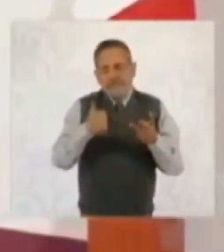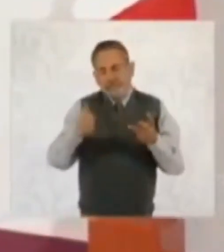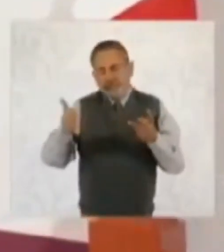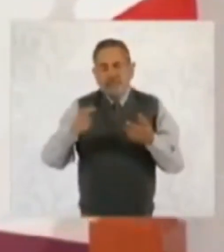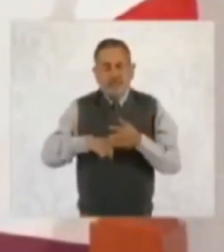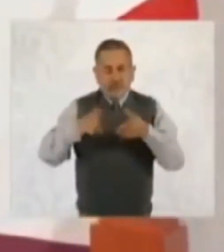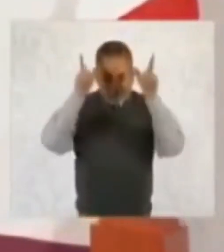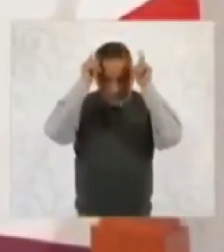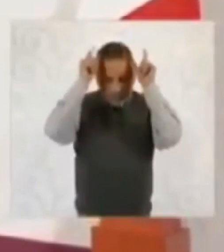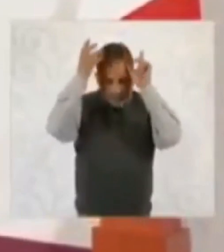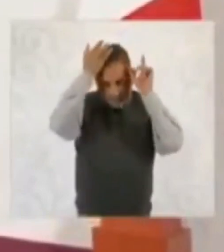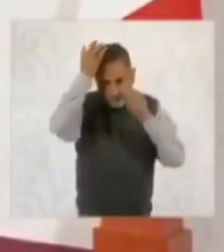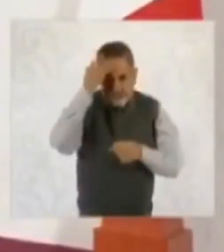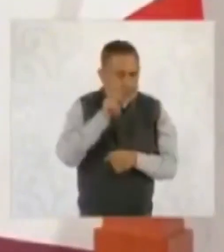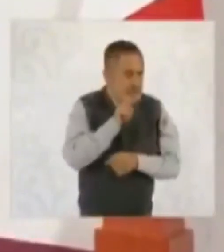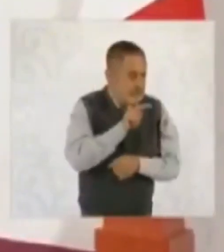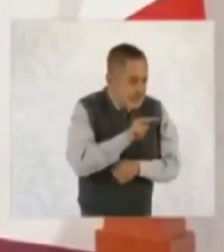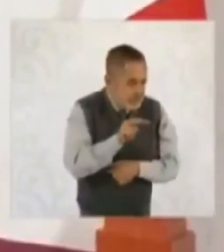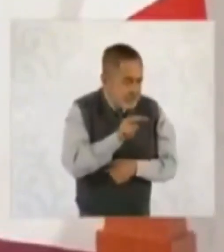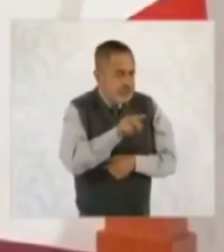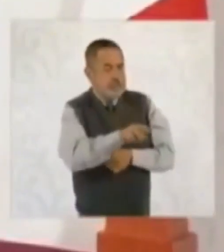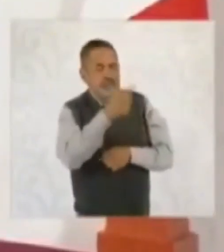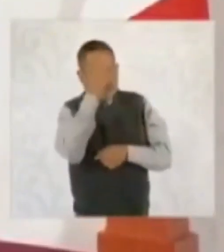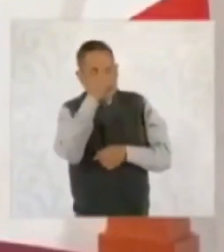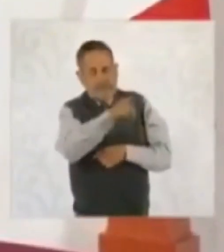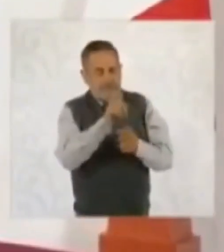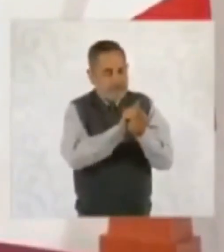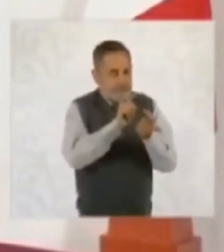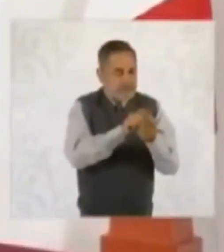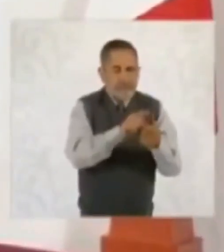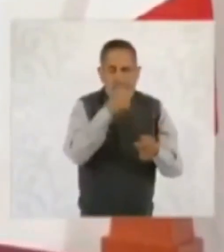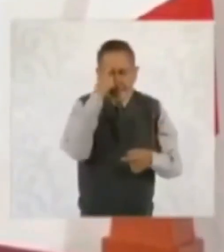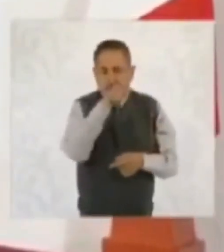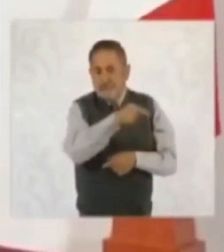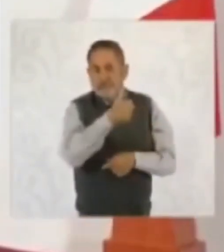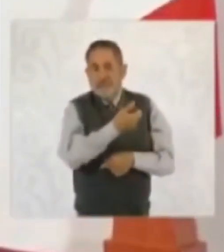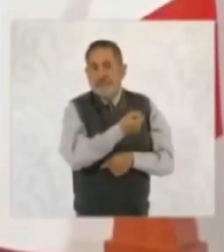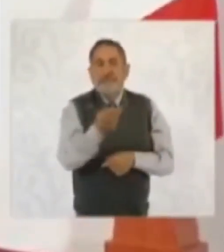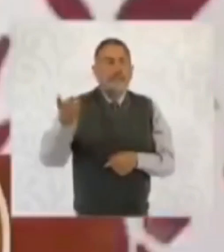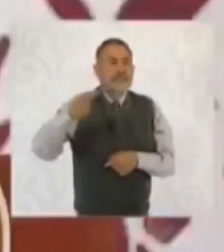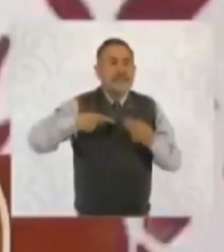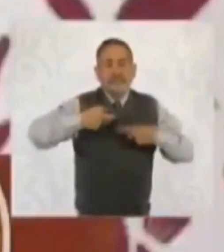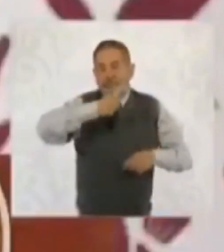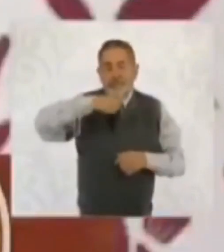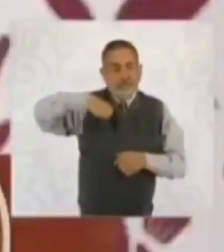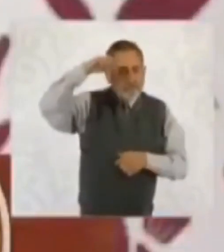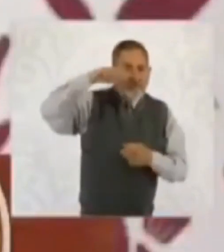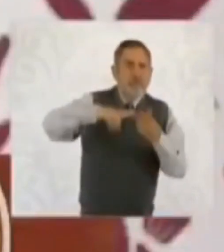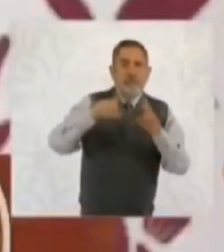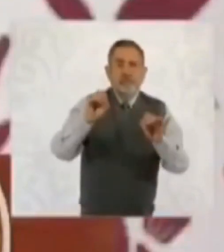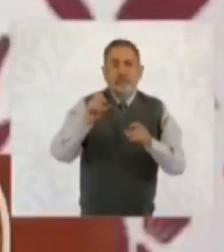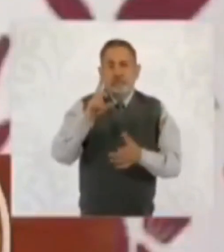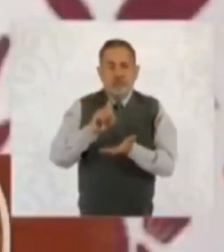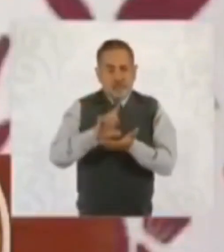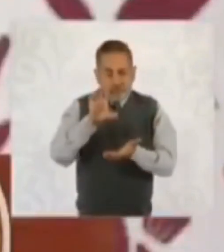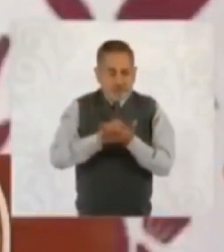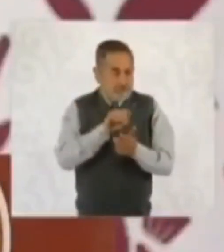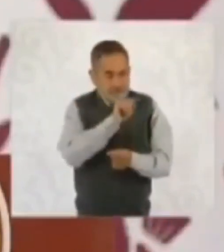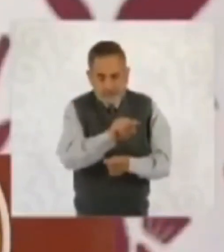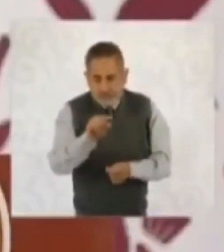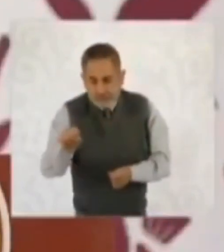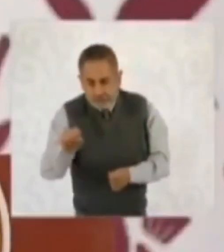el seguimiento en su domicilio a todas y todos los adultos mayores y a las personas con discapacidad. Entonces